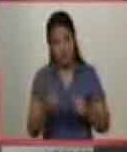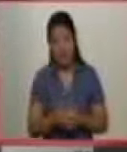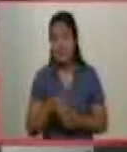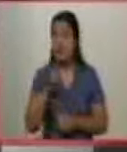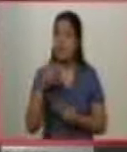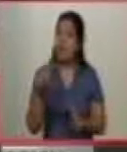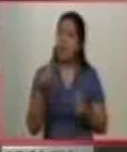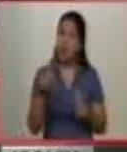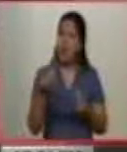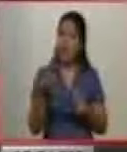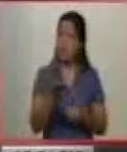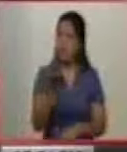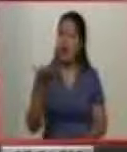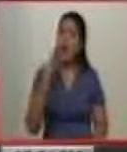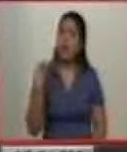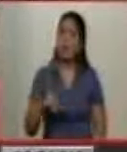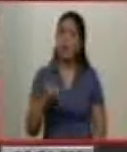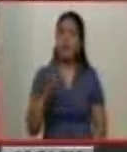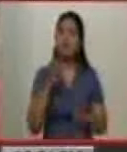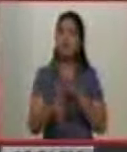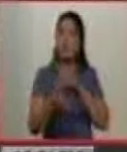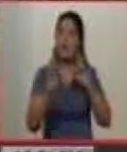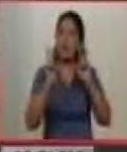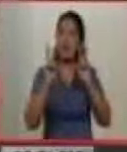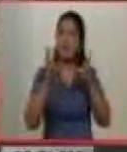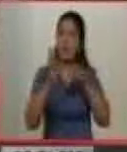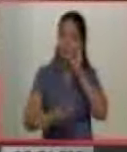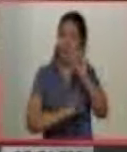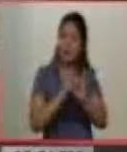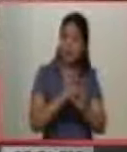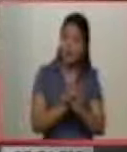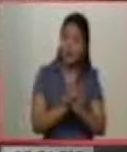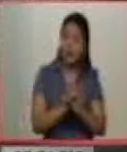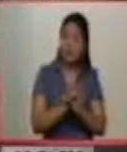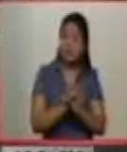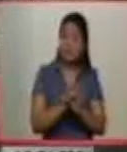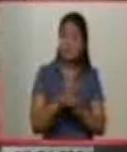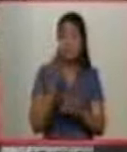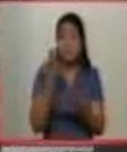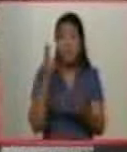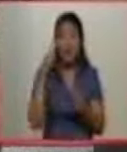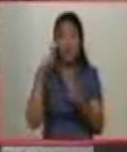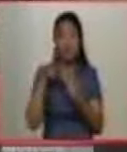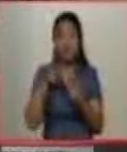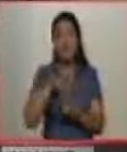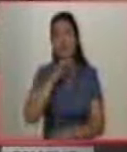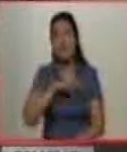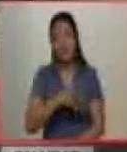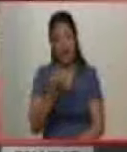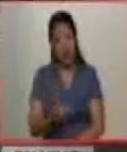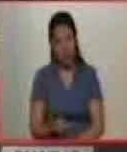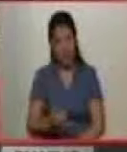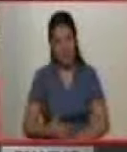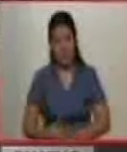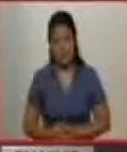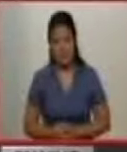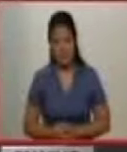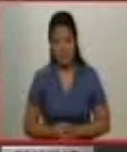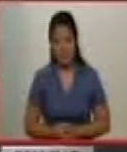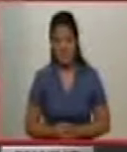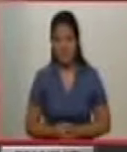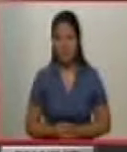ven los muchachos el tema internacional y el tema del conocimiento de la historia que están generando ellos en esta discusión.